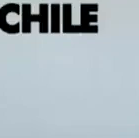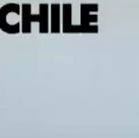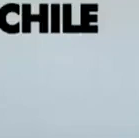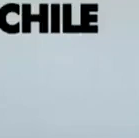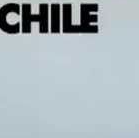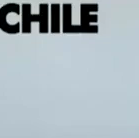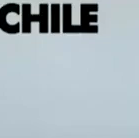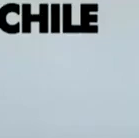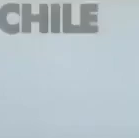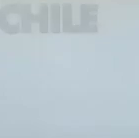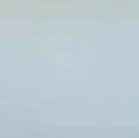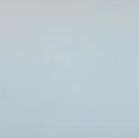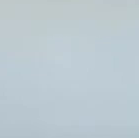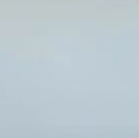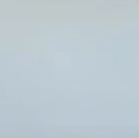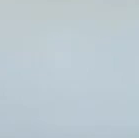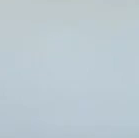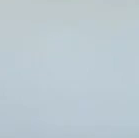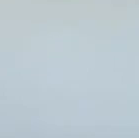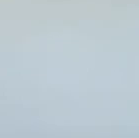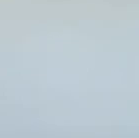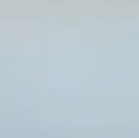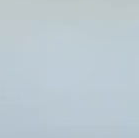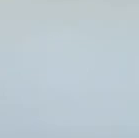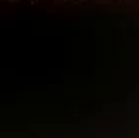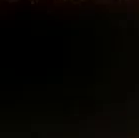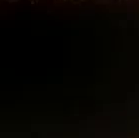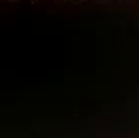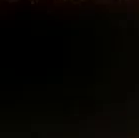desde la guerra con Chile. Imagínense.